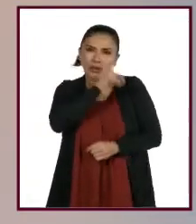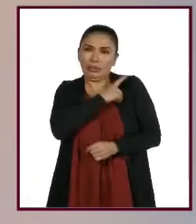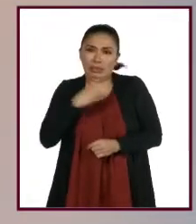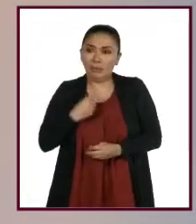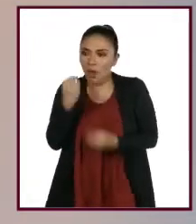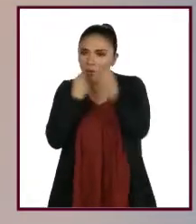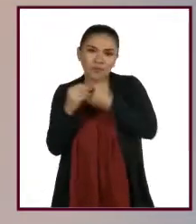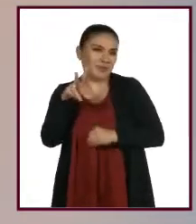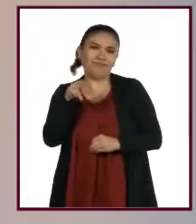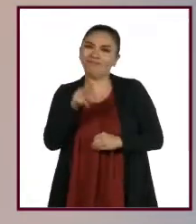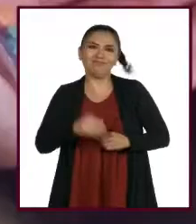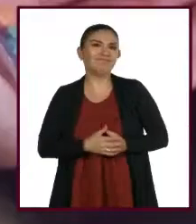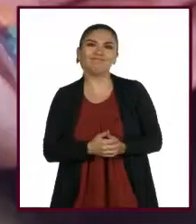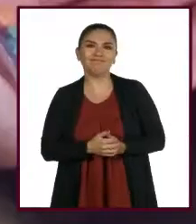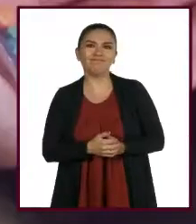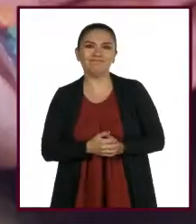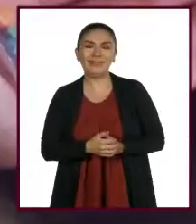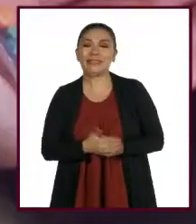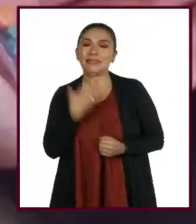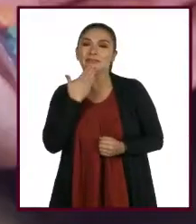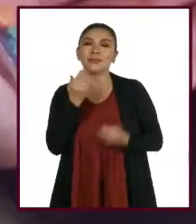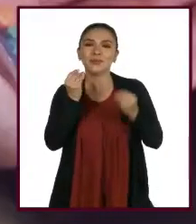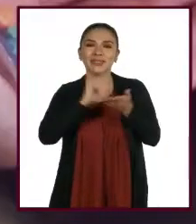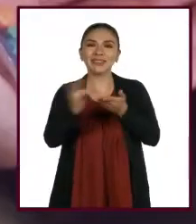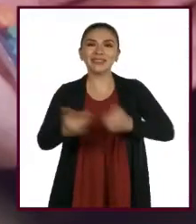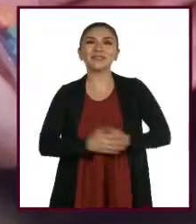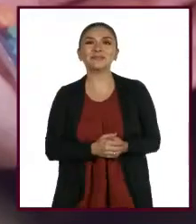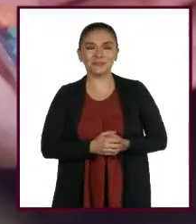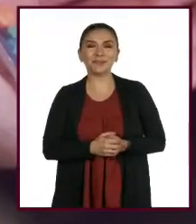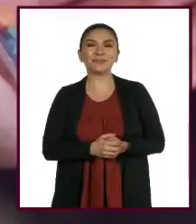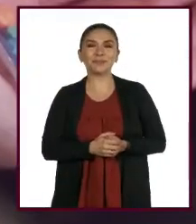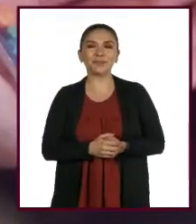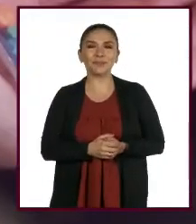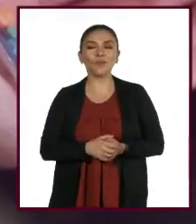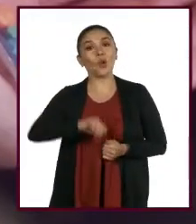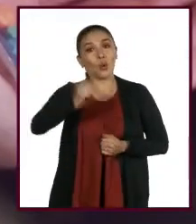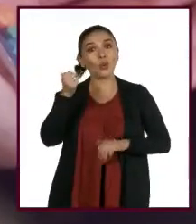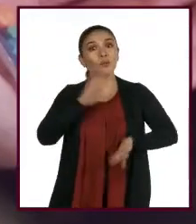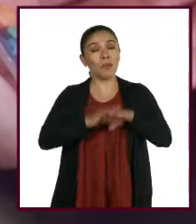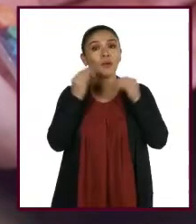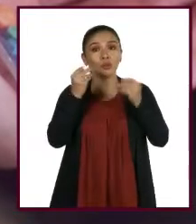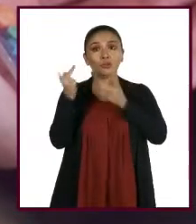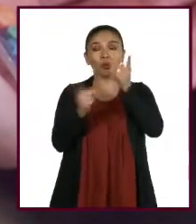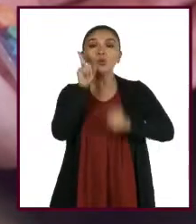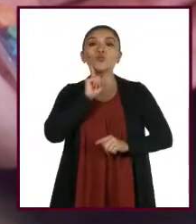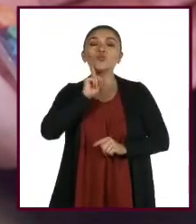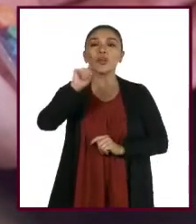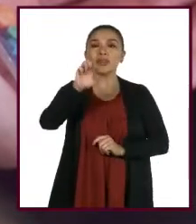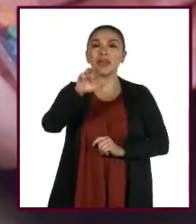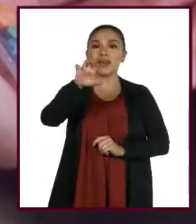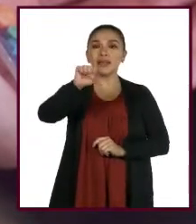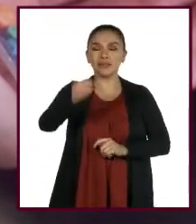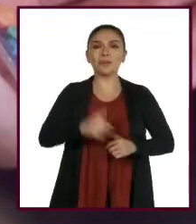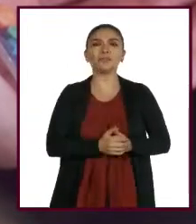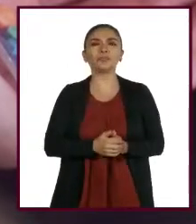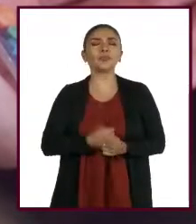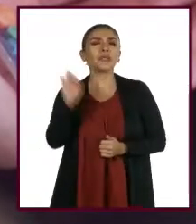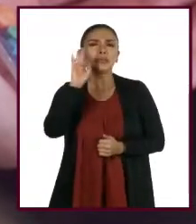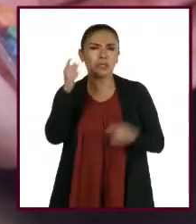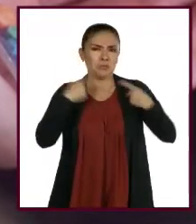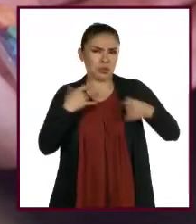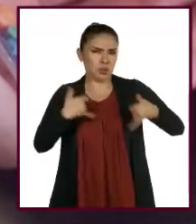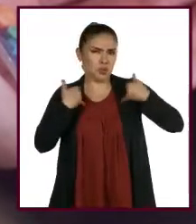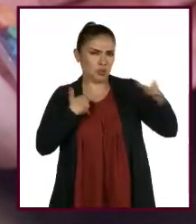uso de esa forma. Muy bien, doctor, muchas gracias. Tenemos por acá más preguntas. Teresa González, si un